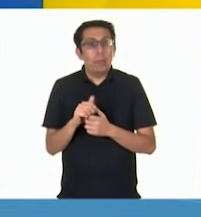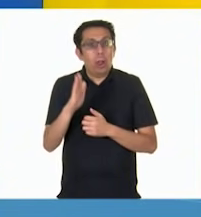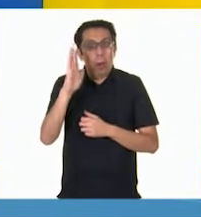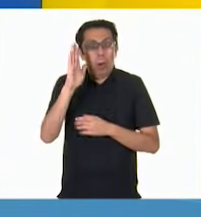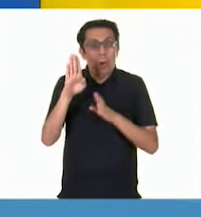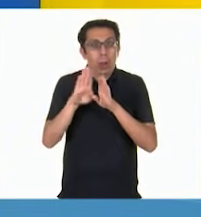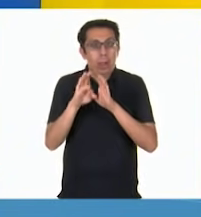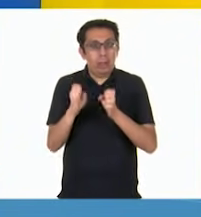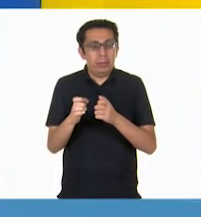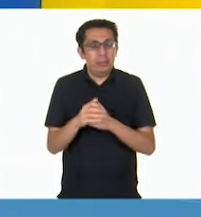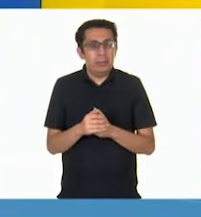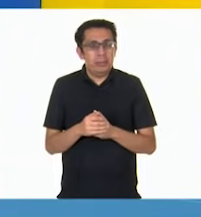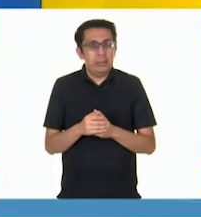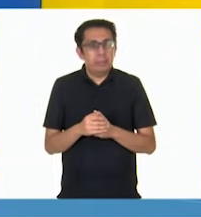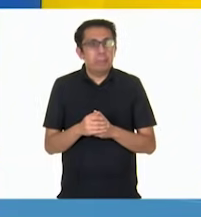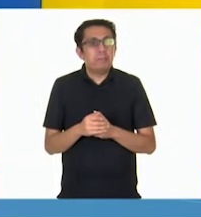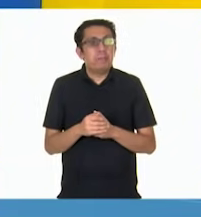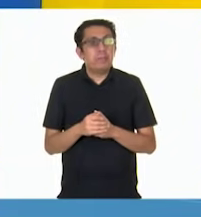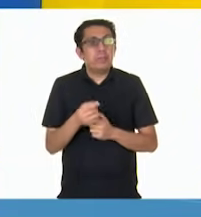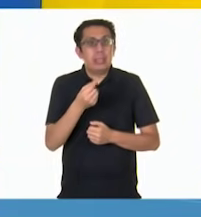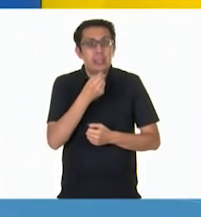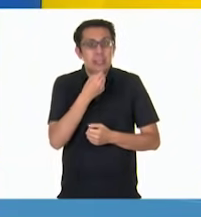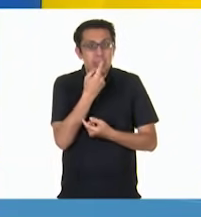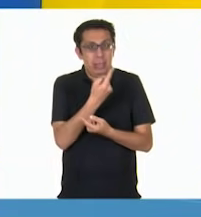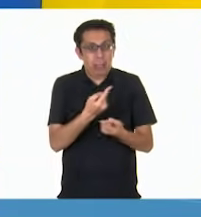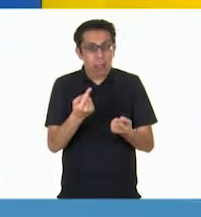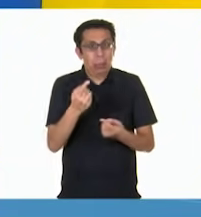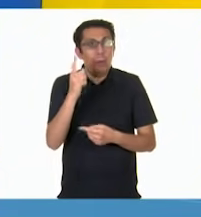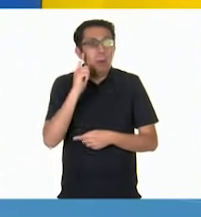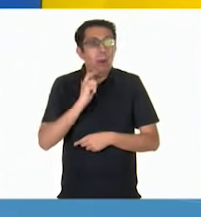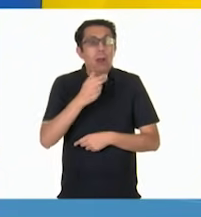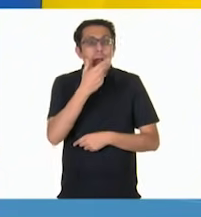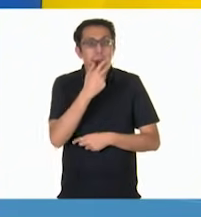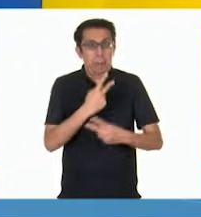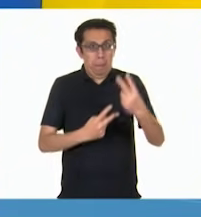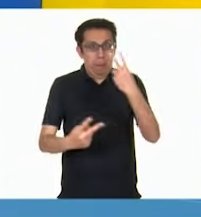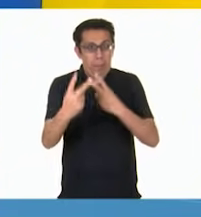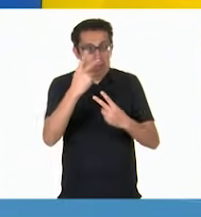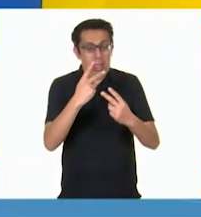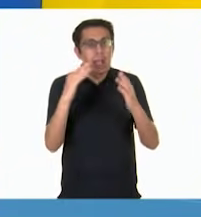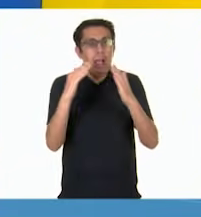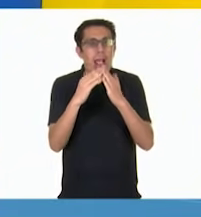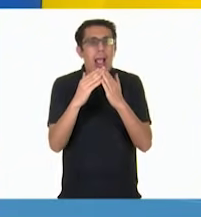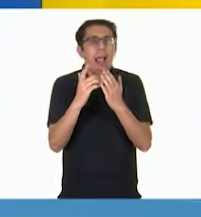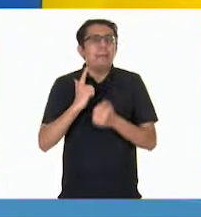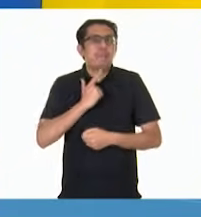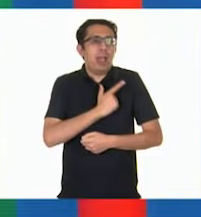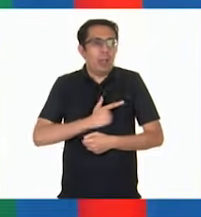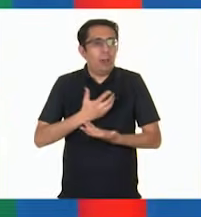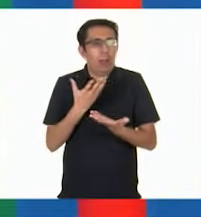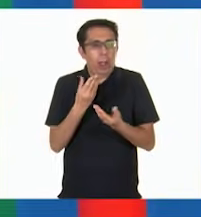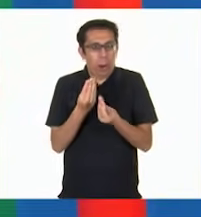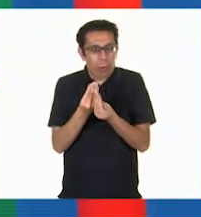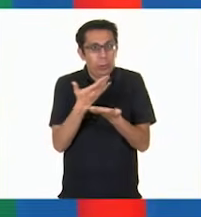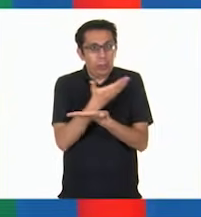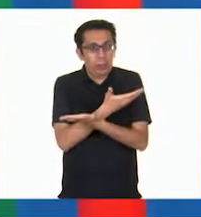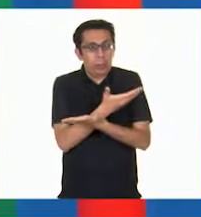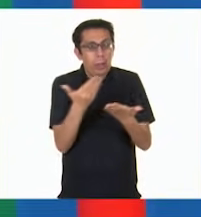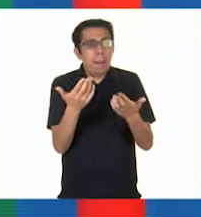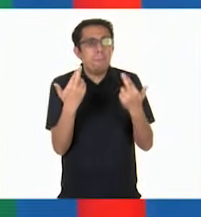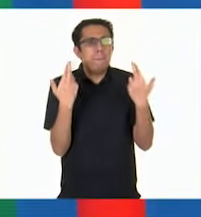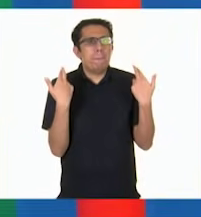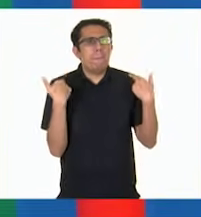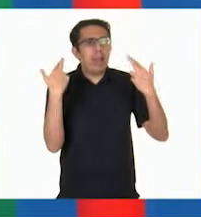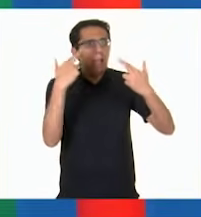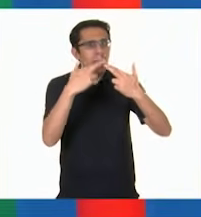el día de hoy? Niñas y niños, allá en casa, es un gusto estar de nuevo con todos ustedes. Maestro, yo estoy